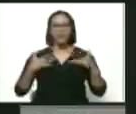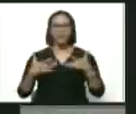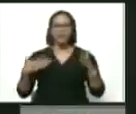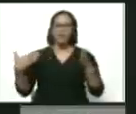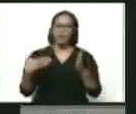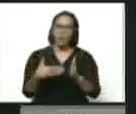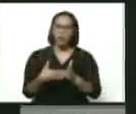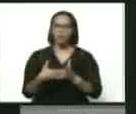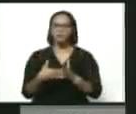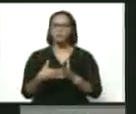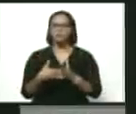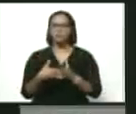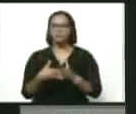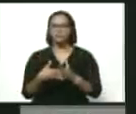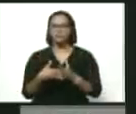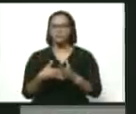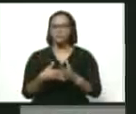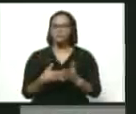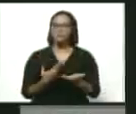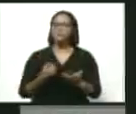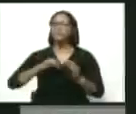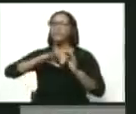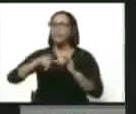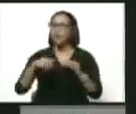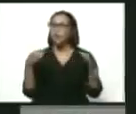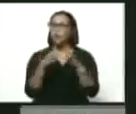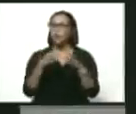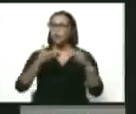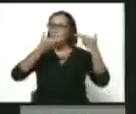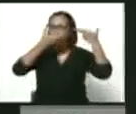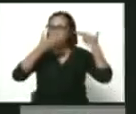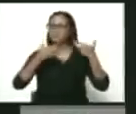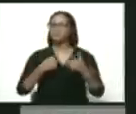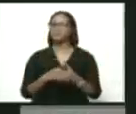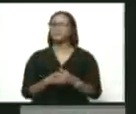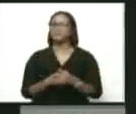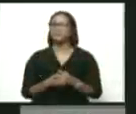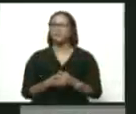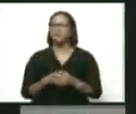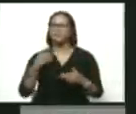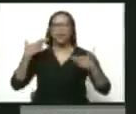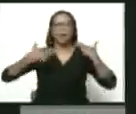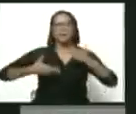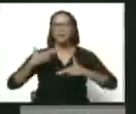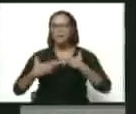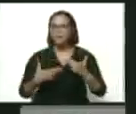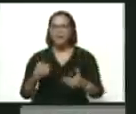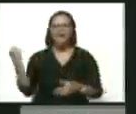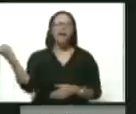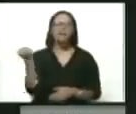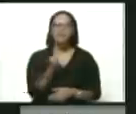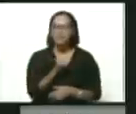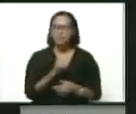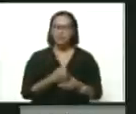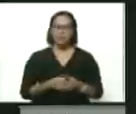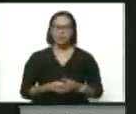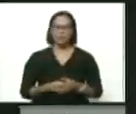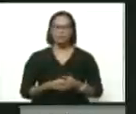delito, contra los grupos paramilitares, paradelincuentes, asesinos.